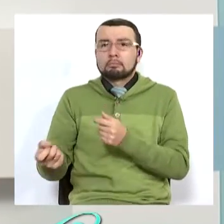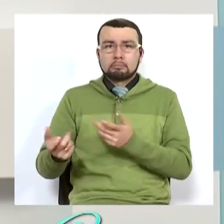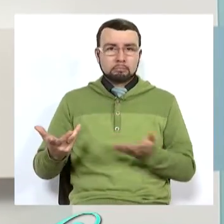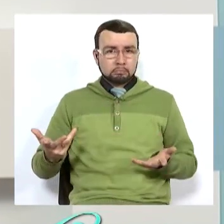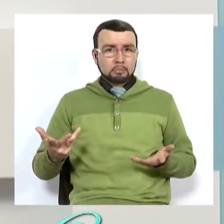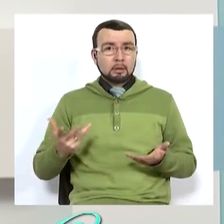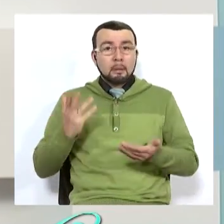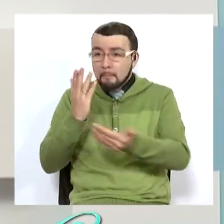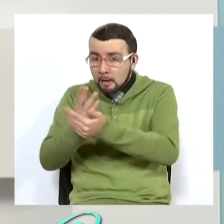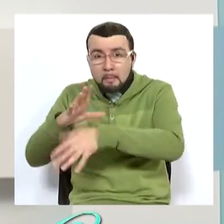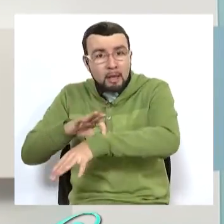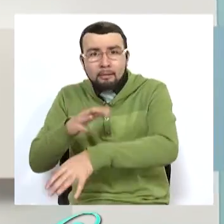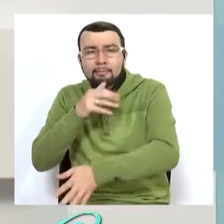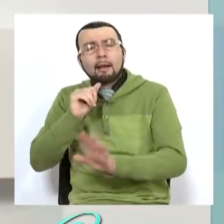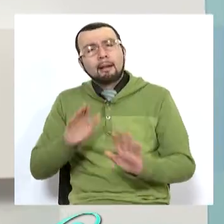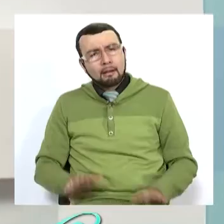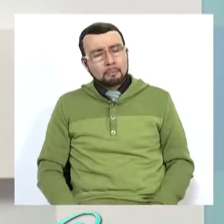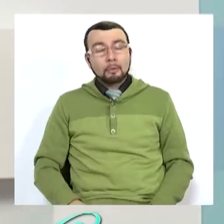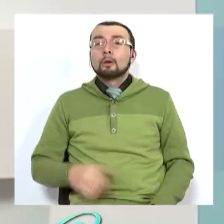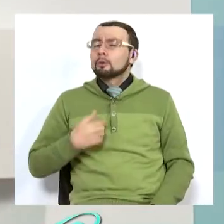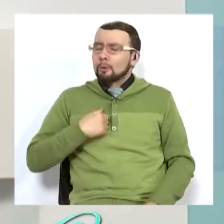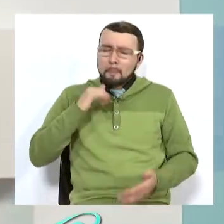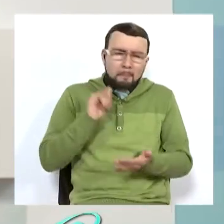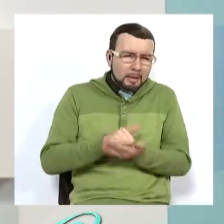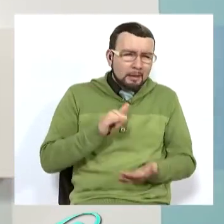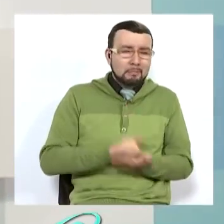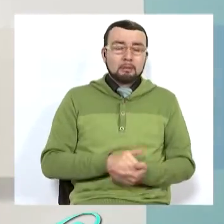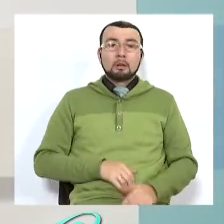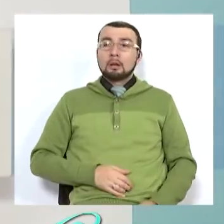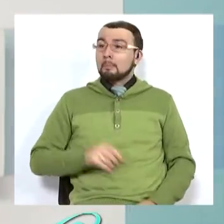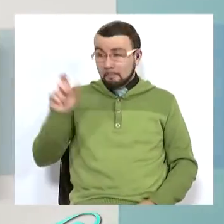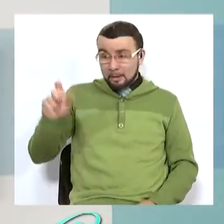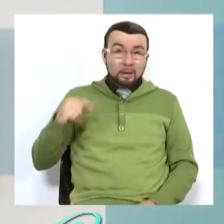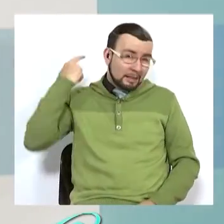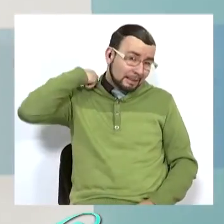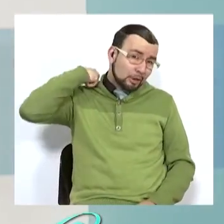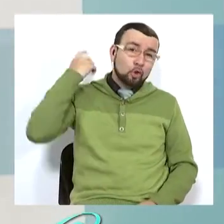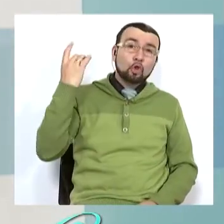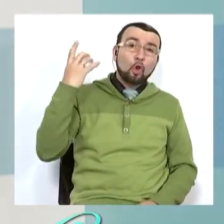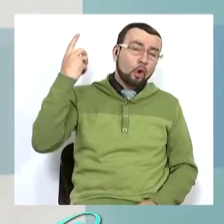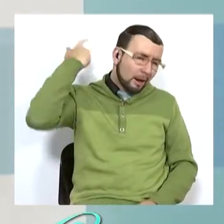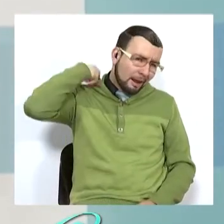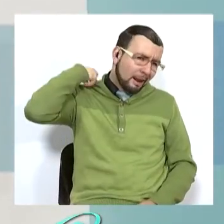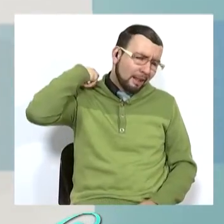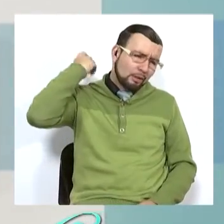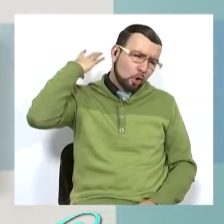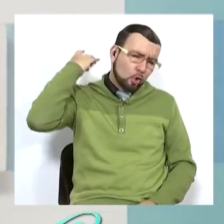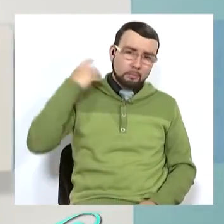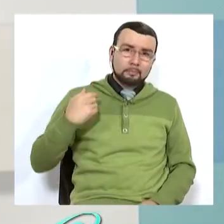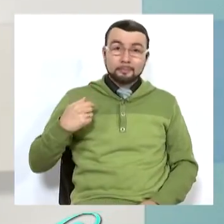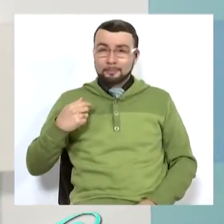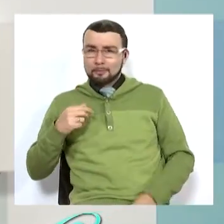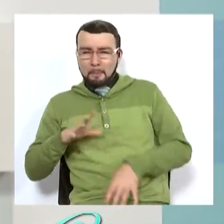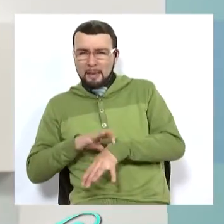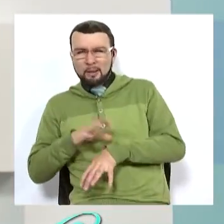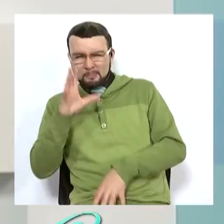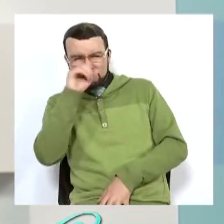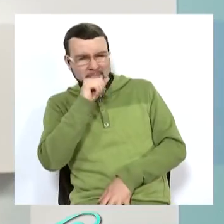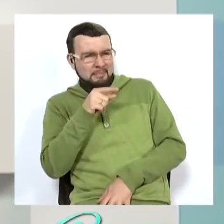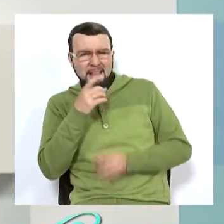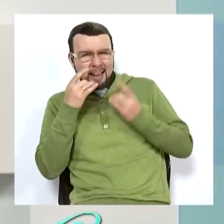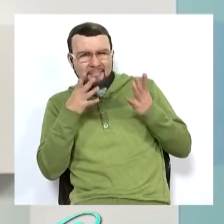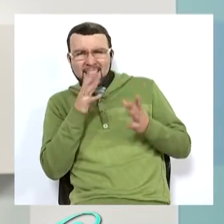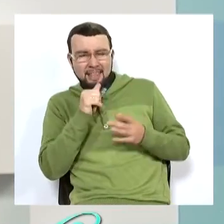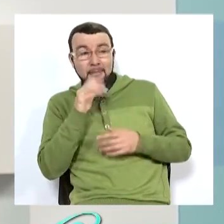ensayos y tuvimos una paciente, y vuelvo y lo contaré 1000 veces, dolor de espalda. Y ya sabíamos que tenía, no era nada grave. Y